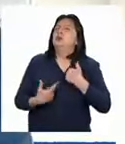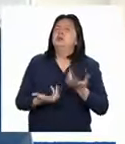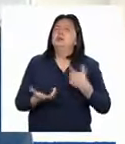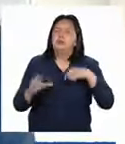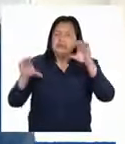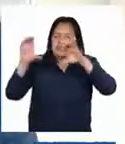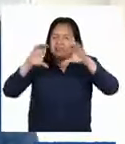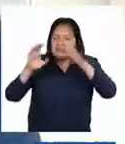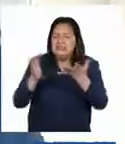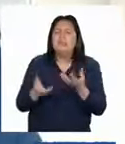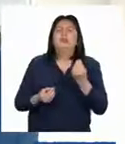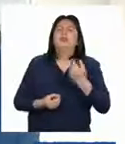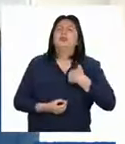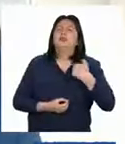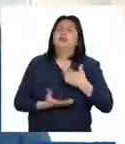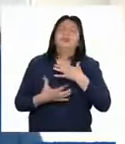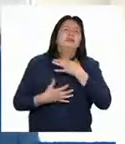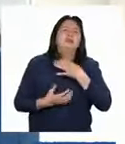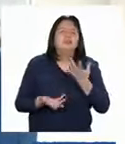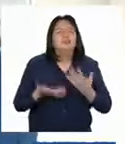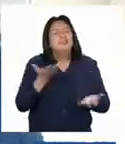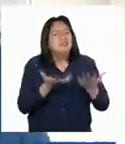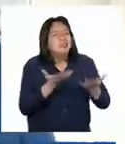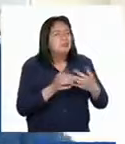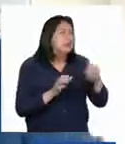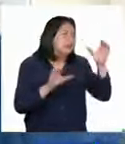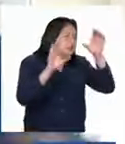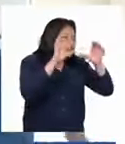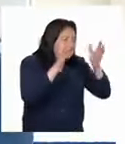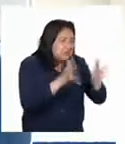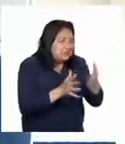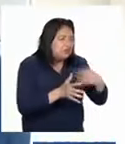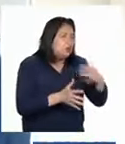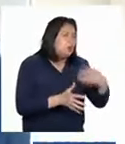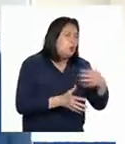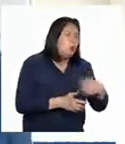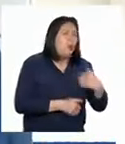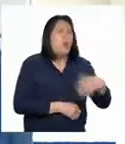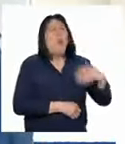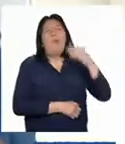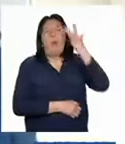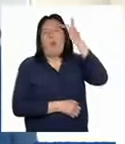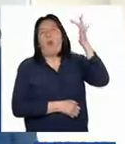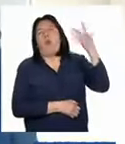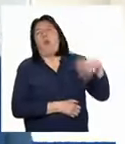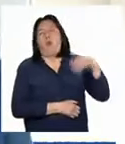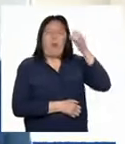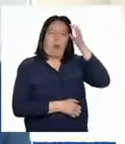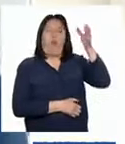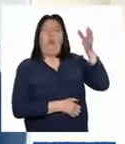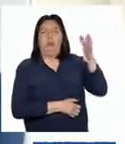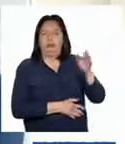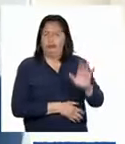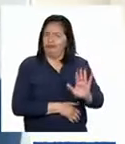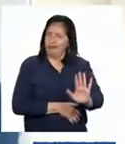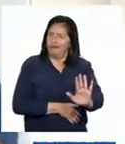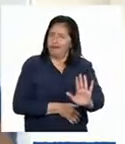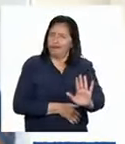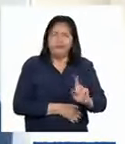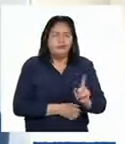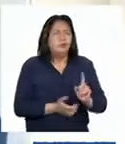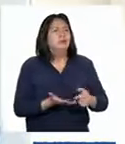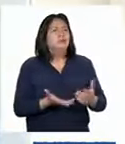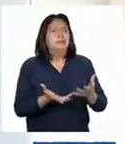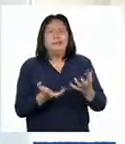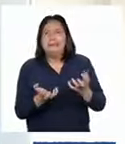la ciencia? Bueno, uno siempre dirá que el científico tiene que saber mucho. En realidad, el científico tiene